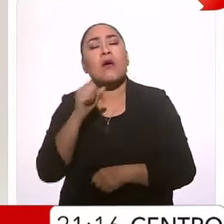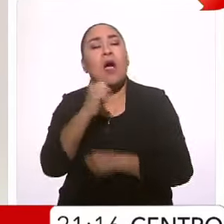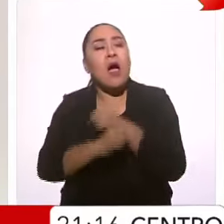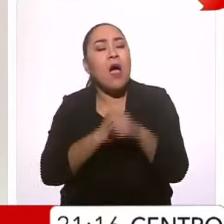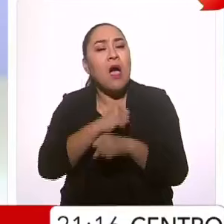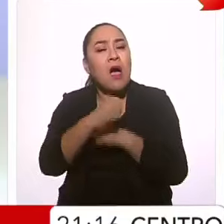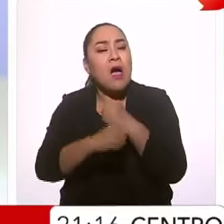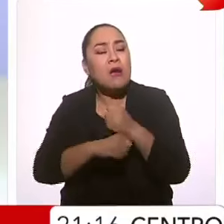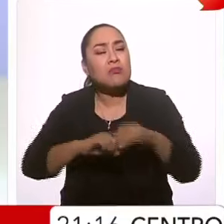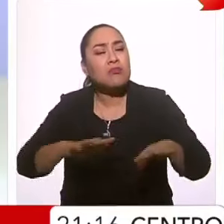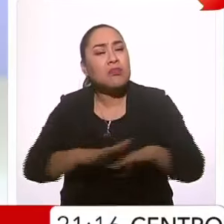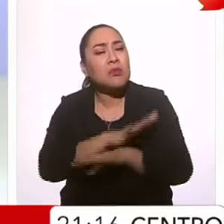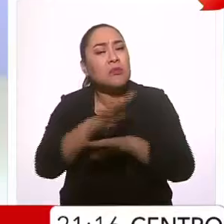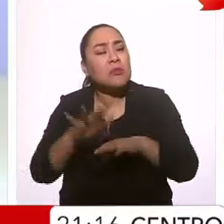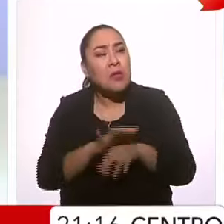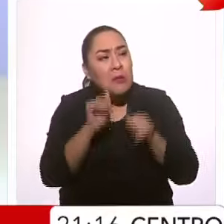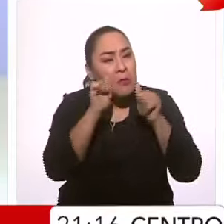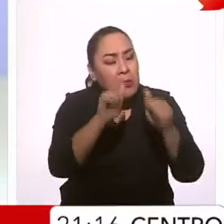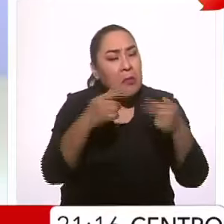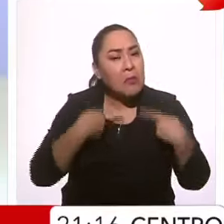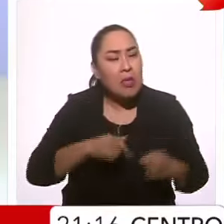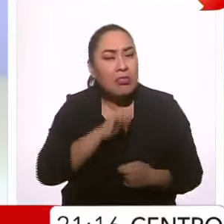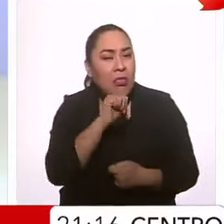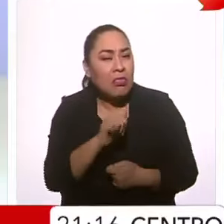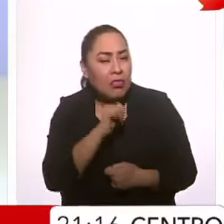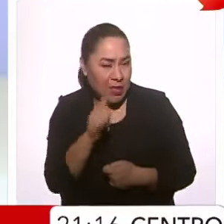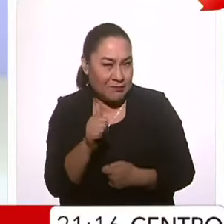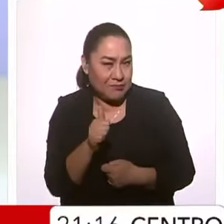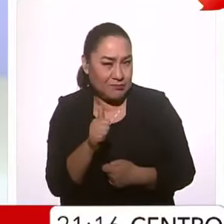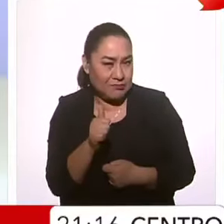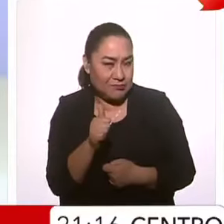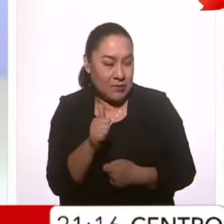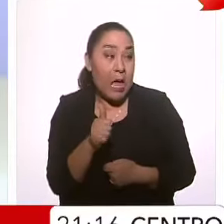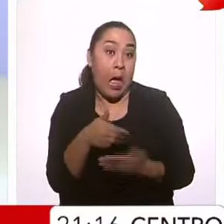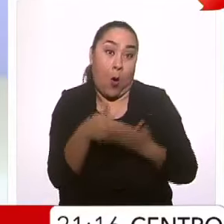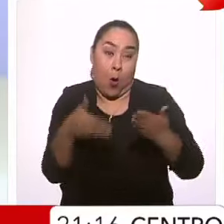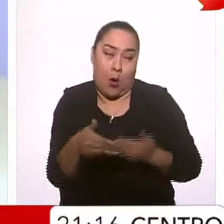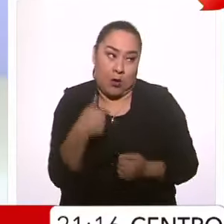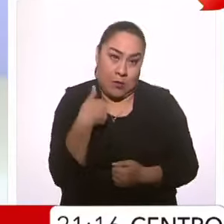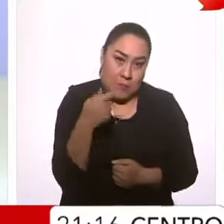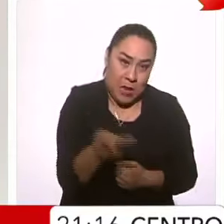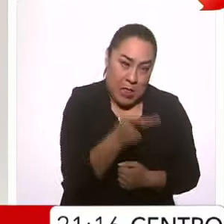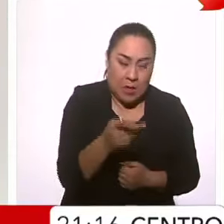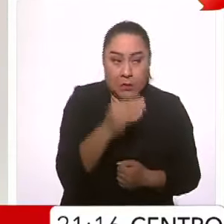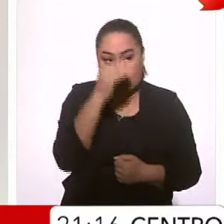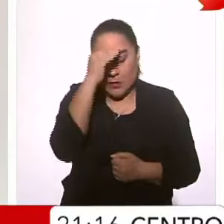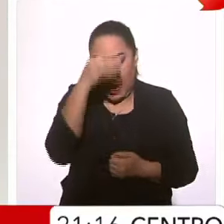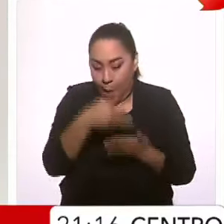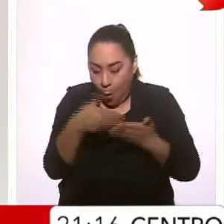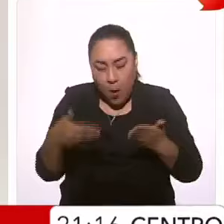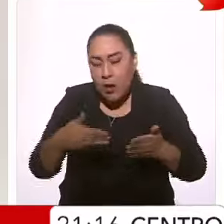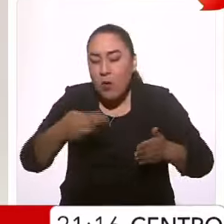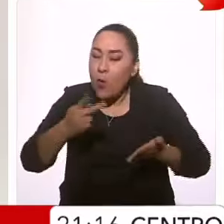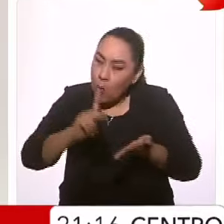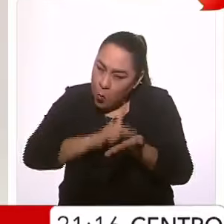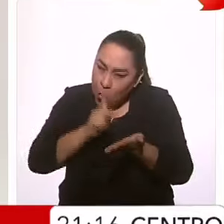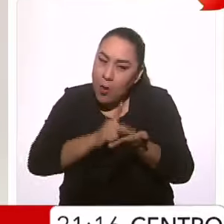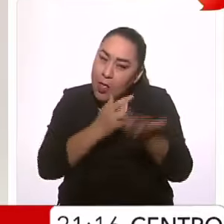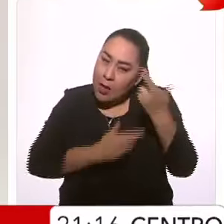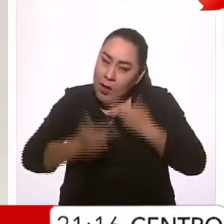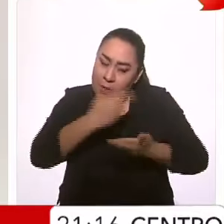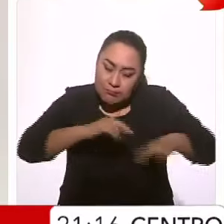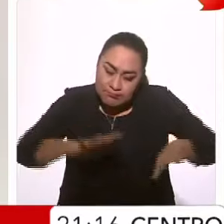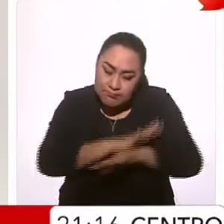neoliberal. ¿Se trata en este momento de recuperar ese espíritu? Le preguntaría sobre específicamente el carácter de